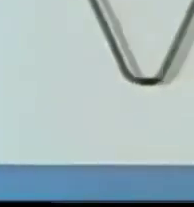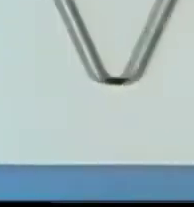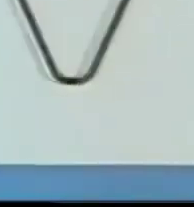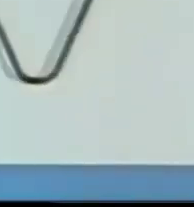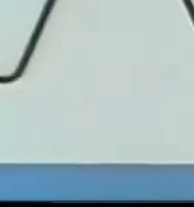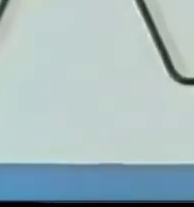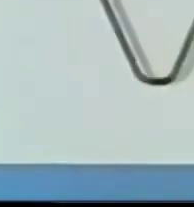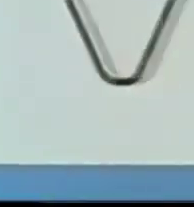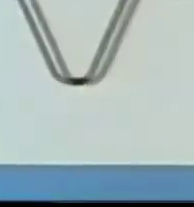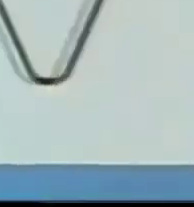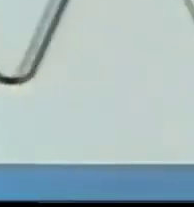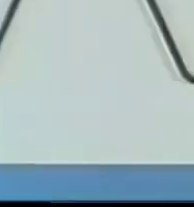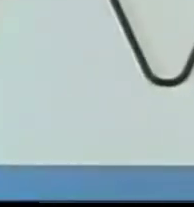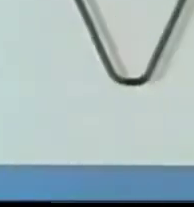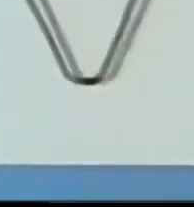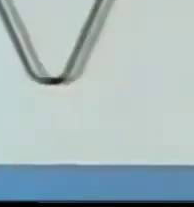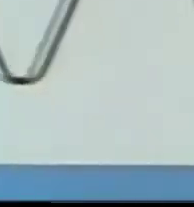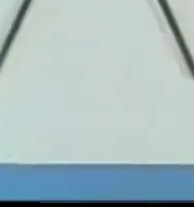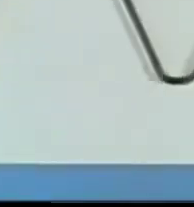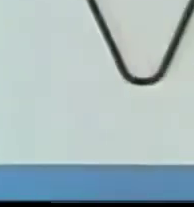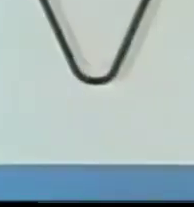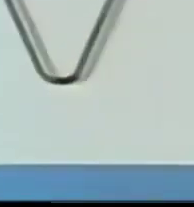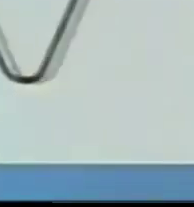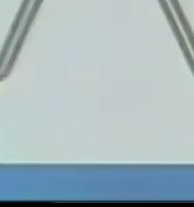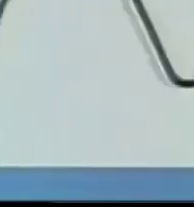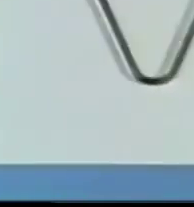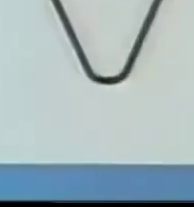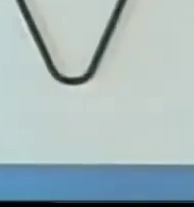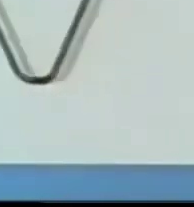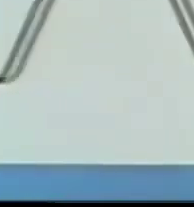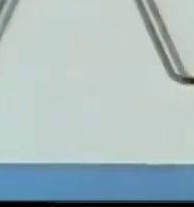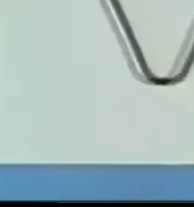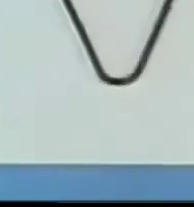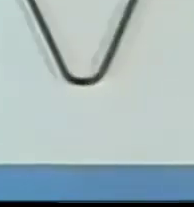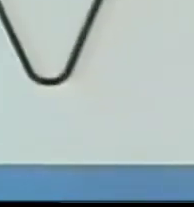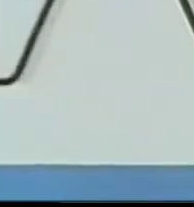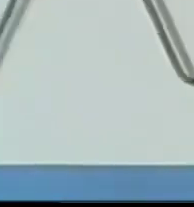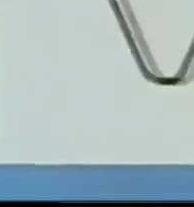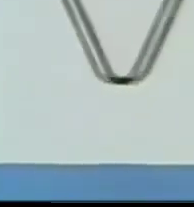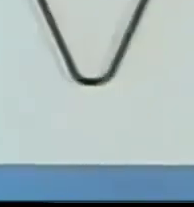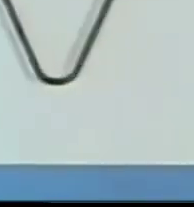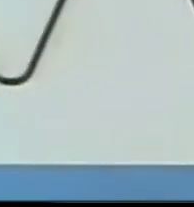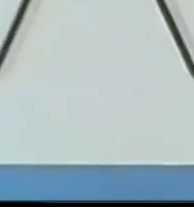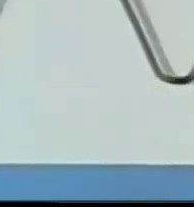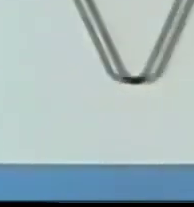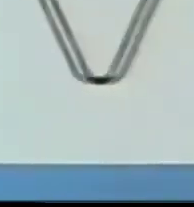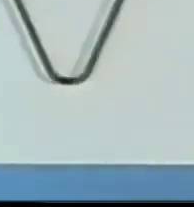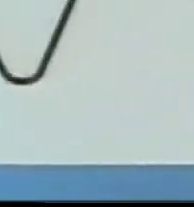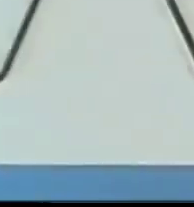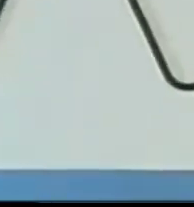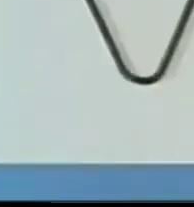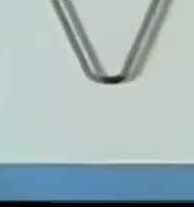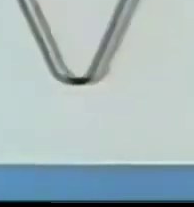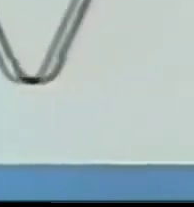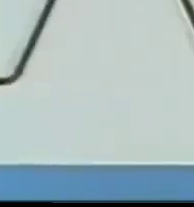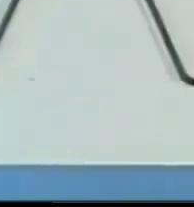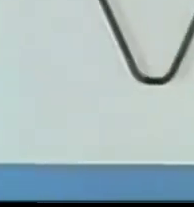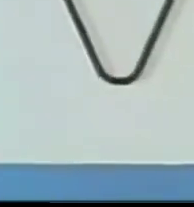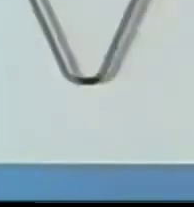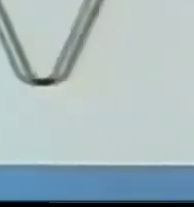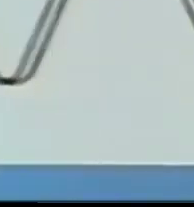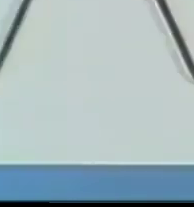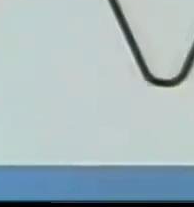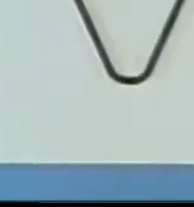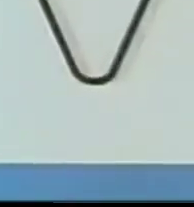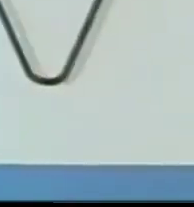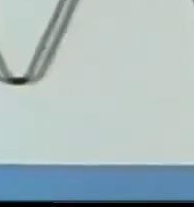moviese formando un ángulo recto con ella, obtendríamos una curva llamada onda sinusoide. Tenemos ahora la forma en